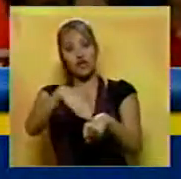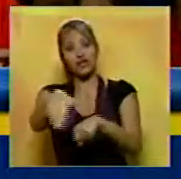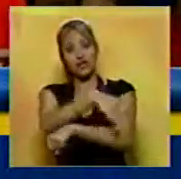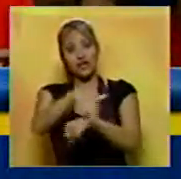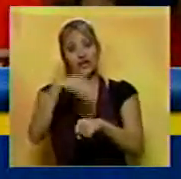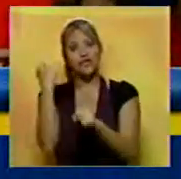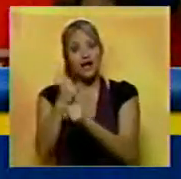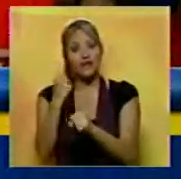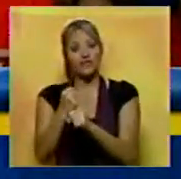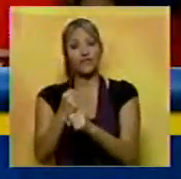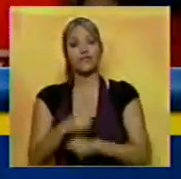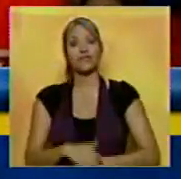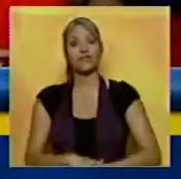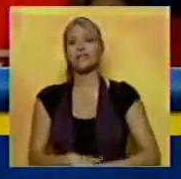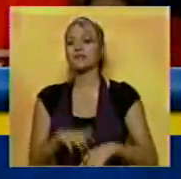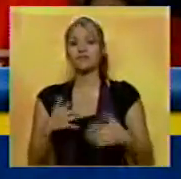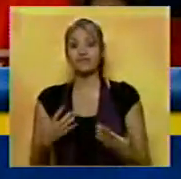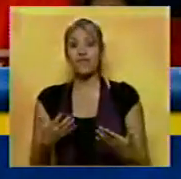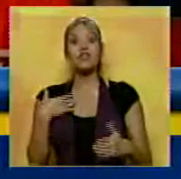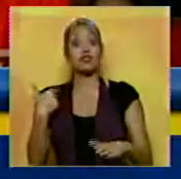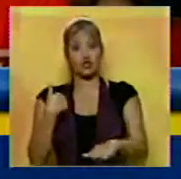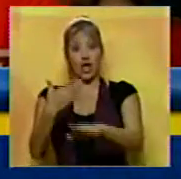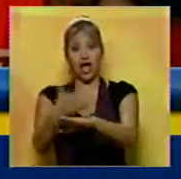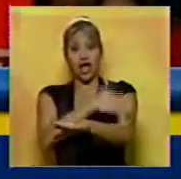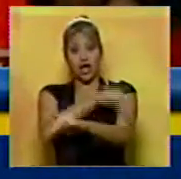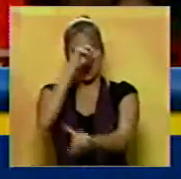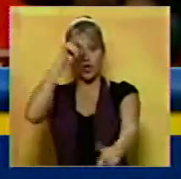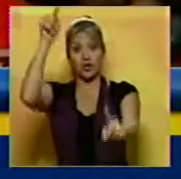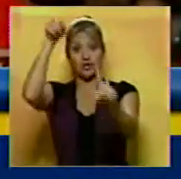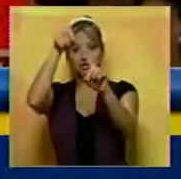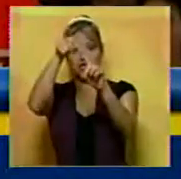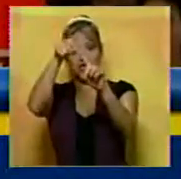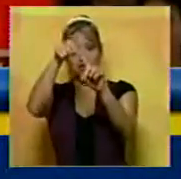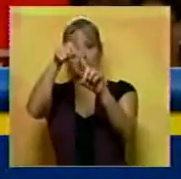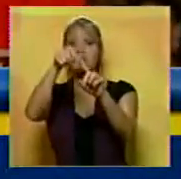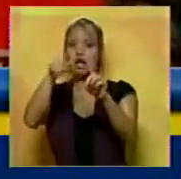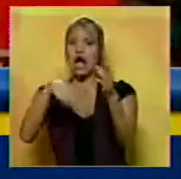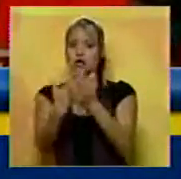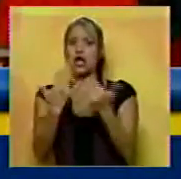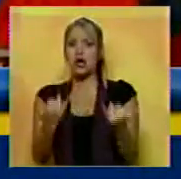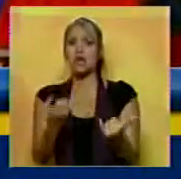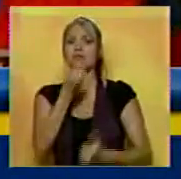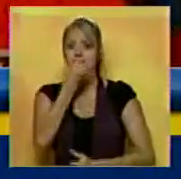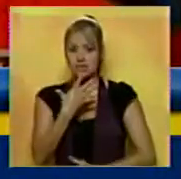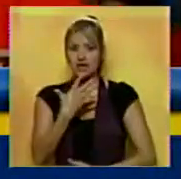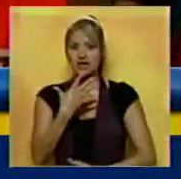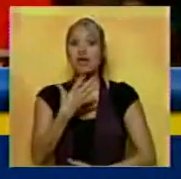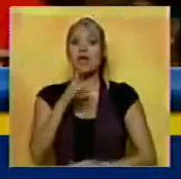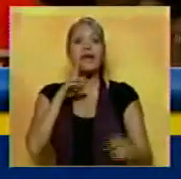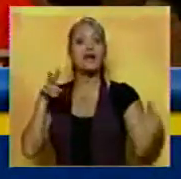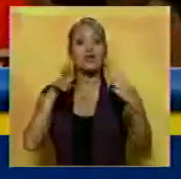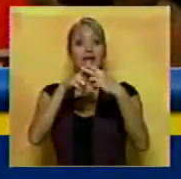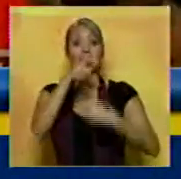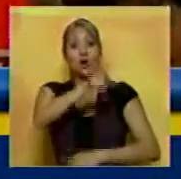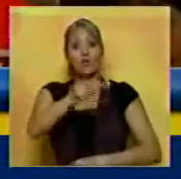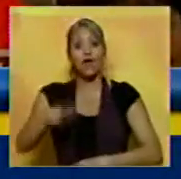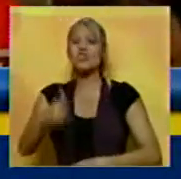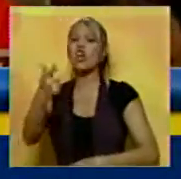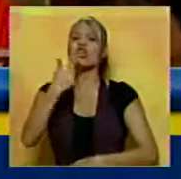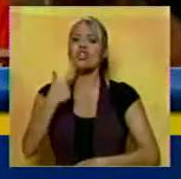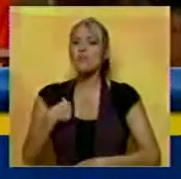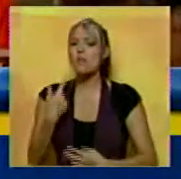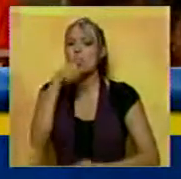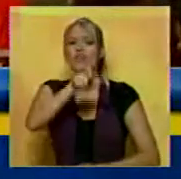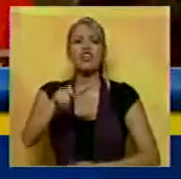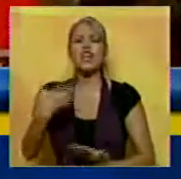calle, que tenía como objetivo, que se ha cumplido, ir al encuentro del pueblo, a escuchar las propuestas